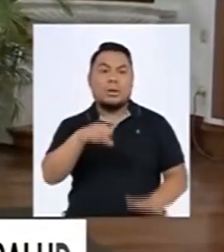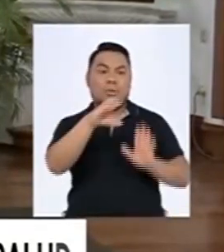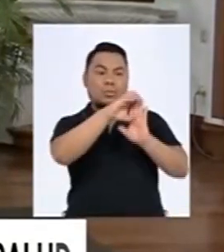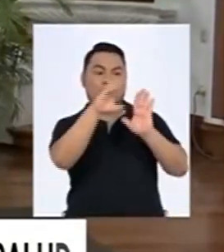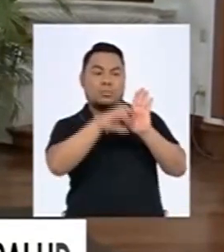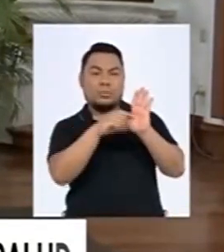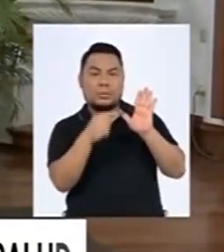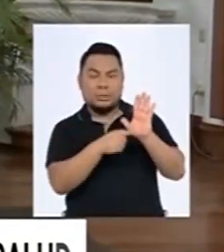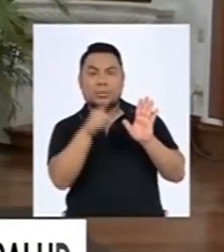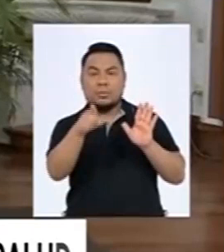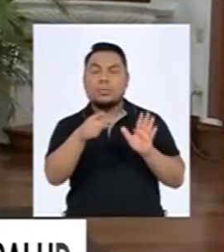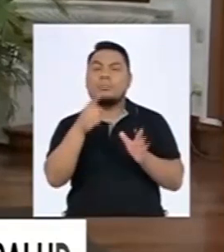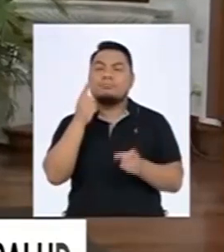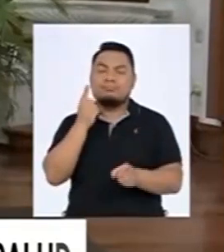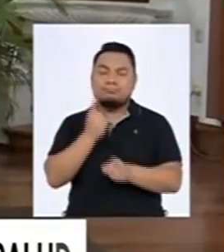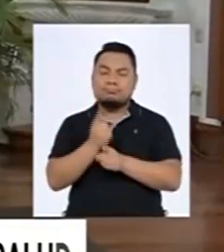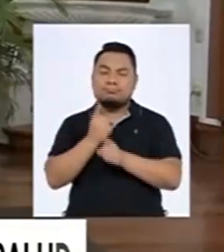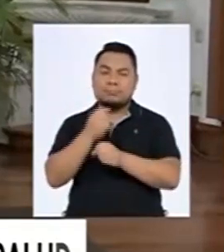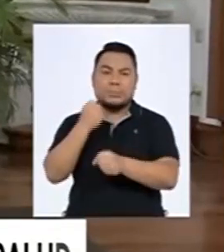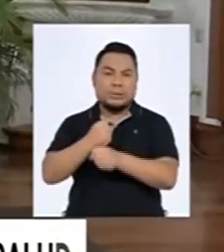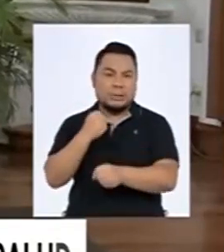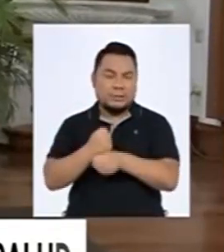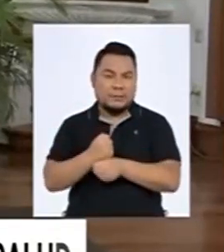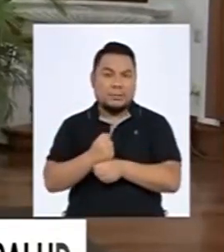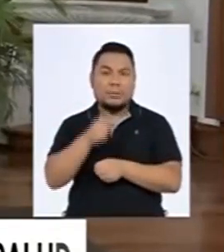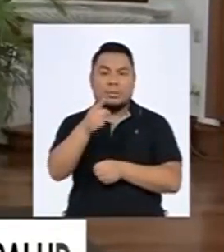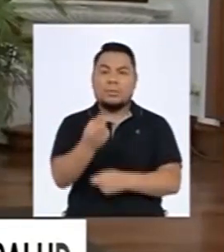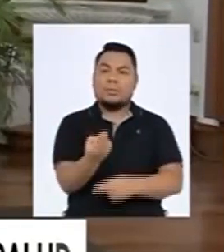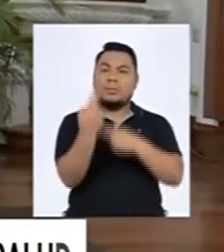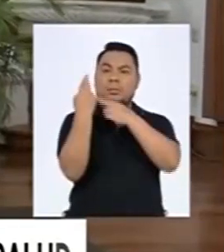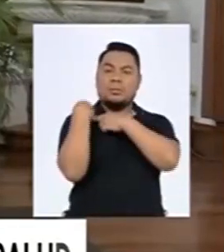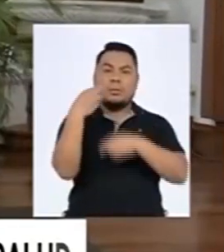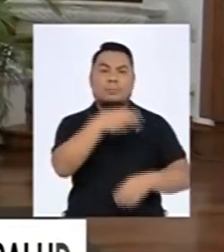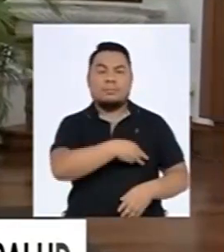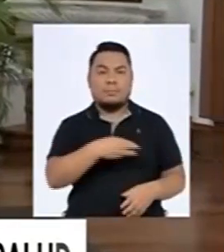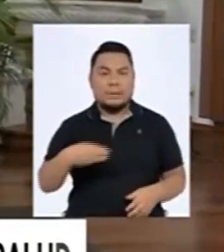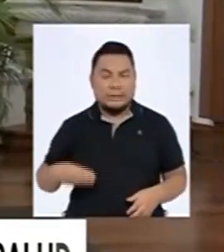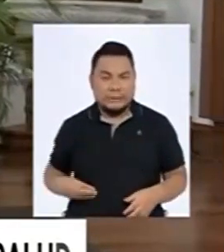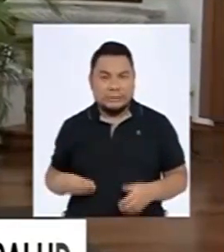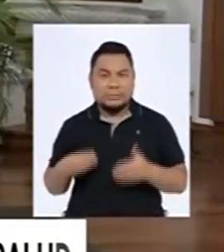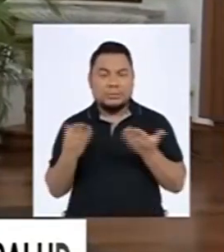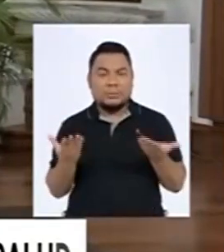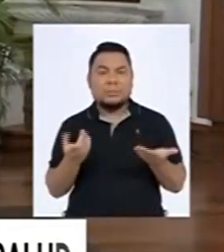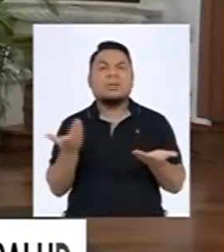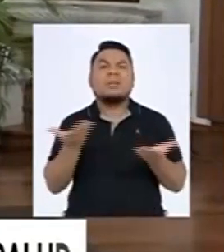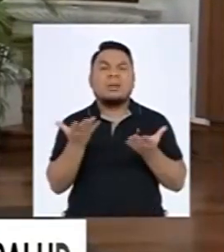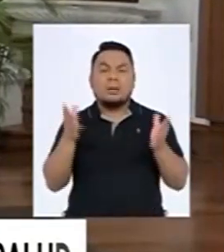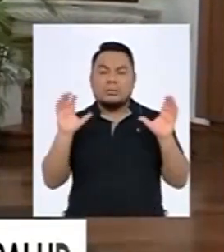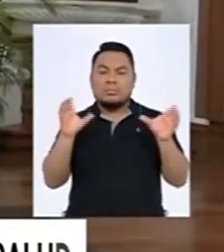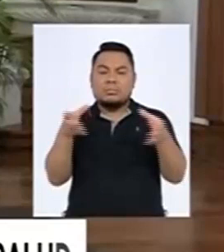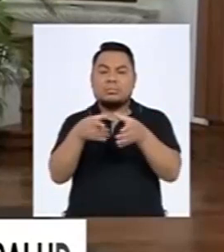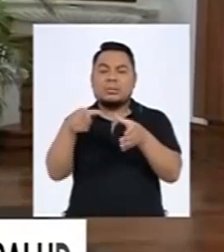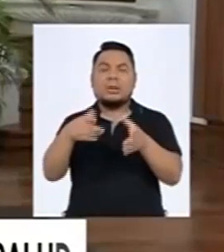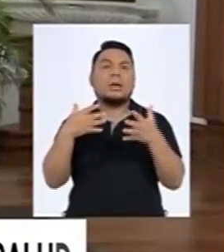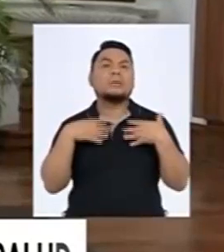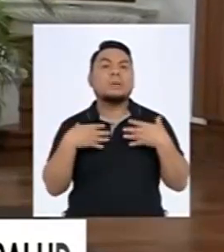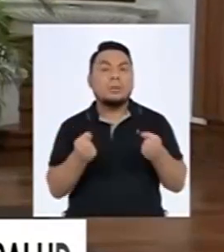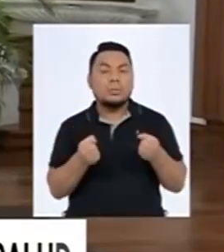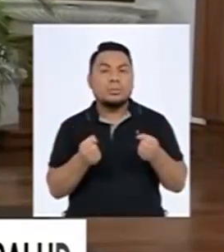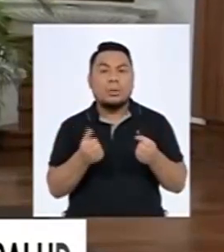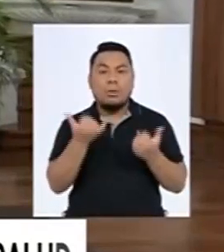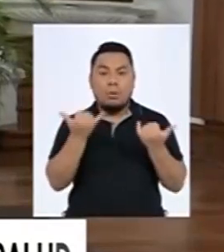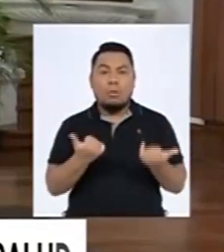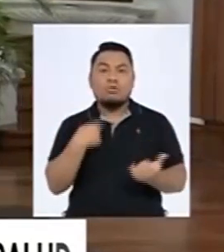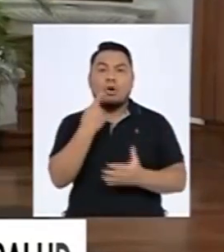masivos para llegar al tercer eje, que es el diagnóstico precoz de los casos, para poderlos aislar. Y eso es muy